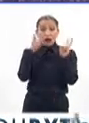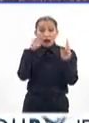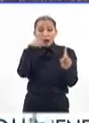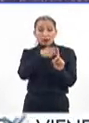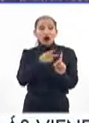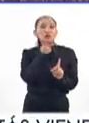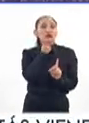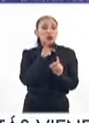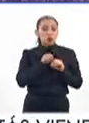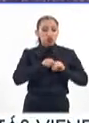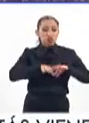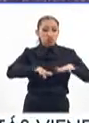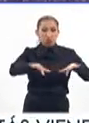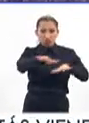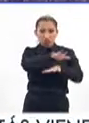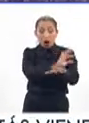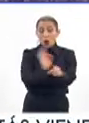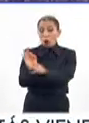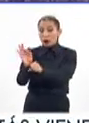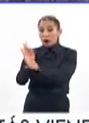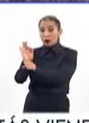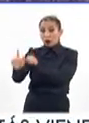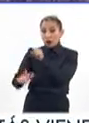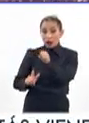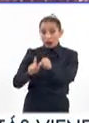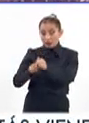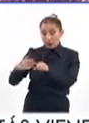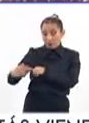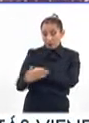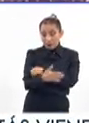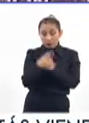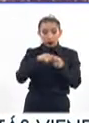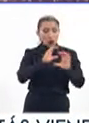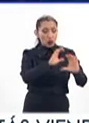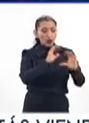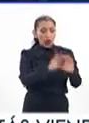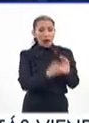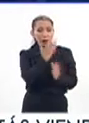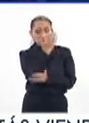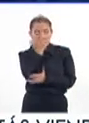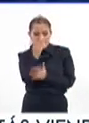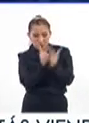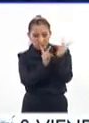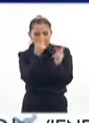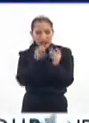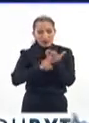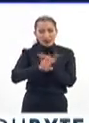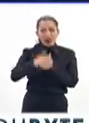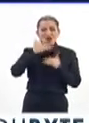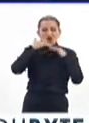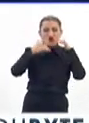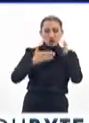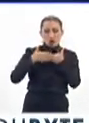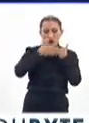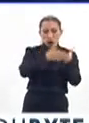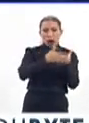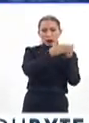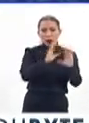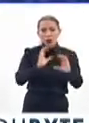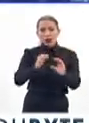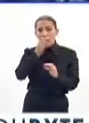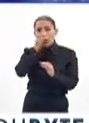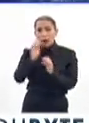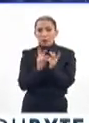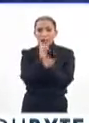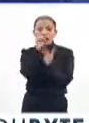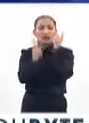de derrame de hidrocarburos, de protección de especies marinas, conservación de humedales para prevenir contaminación por buques, cuidado de